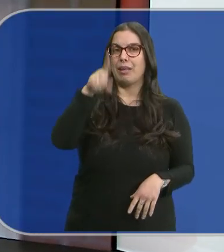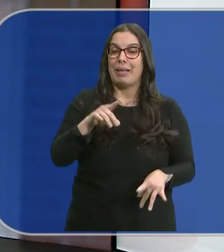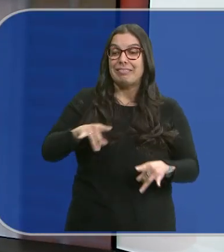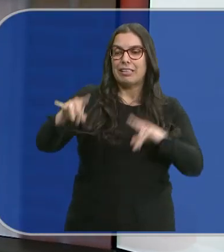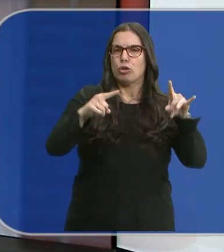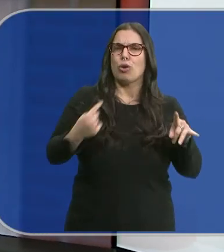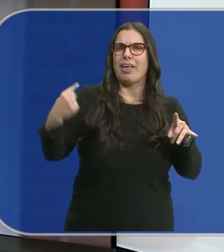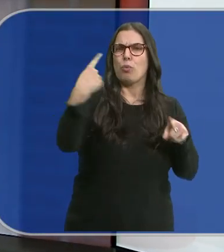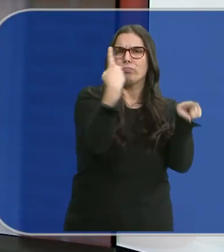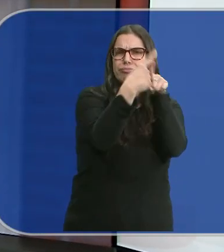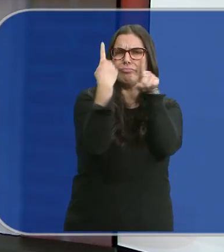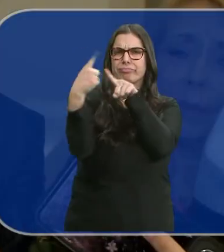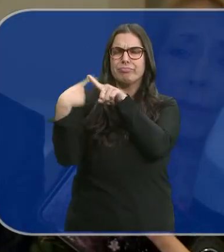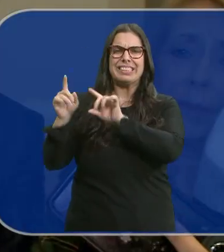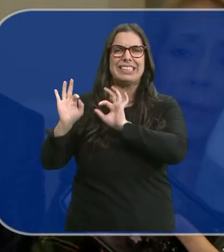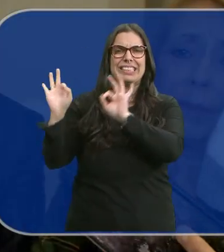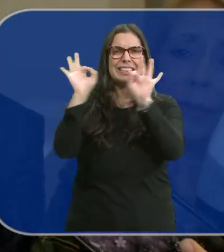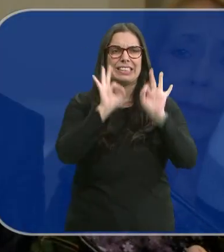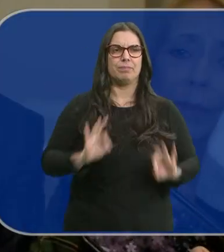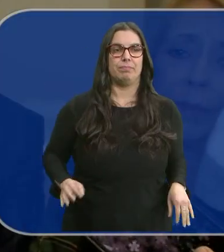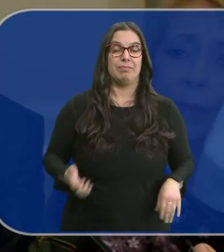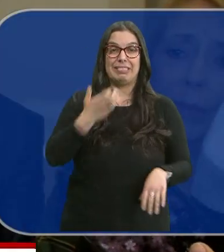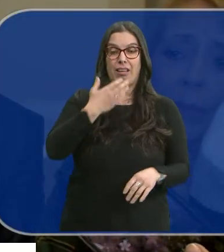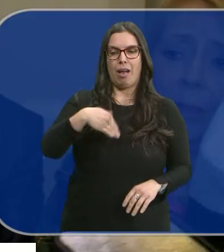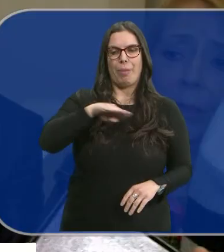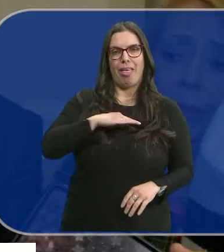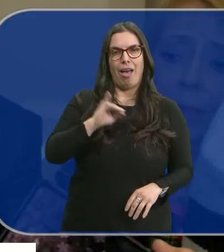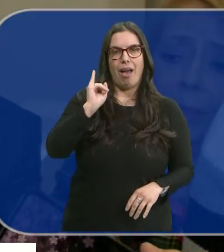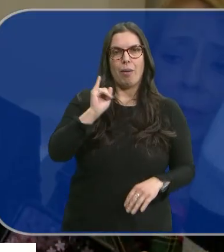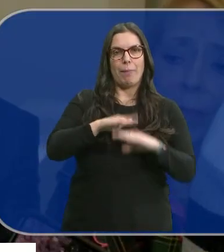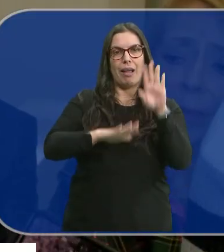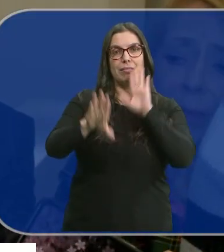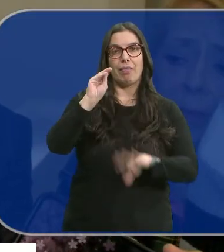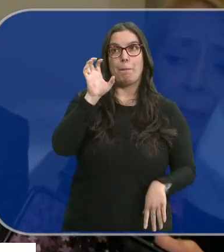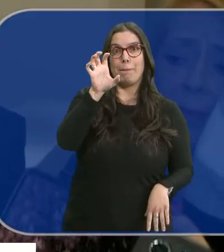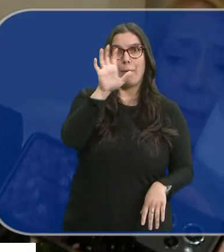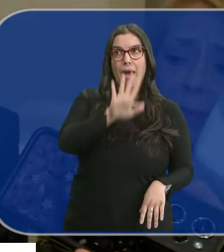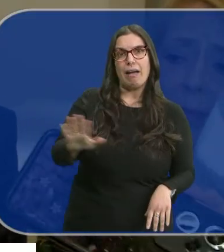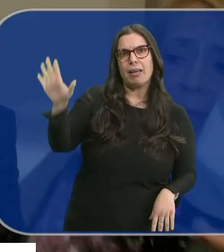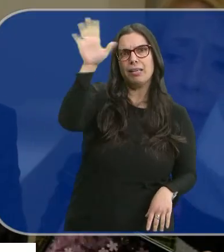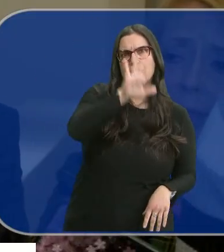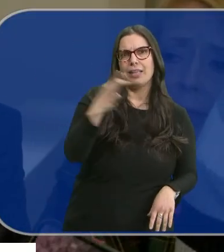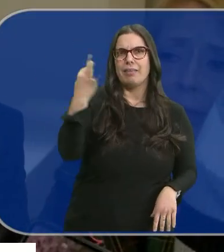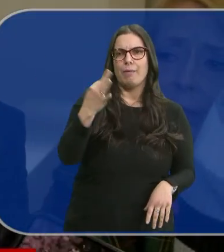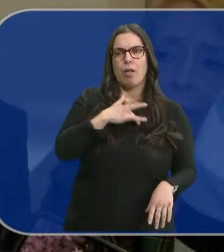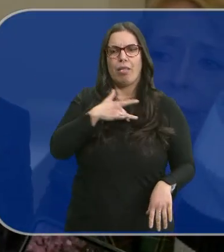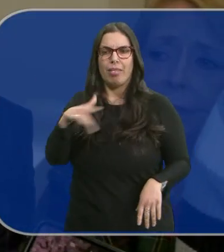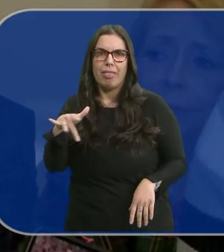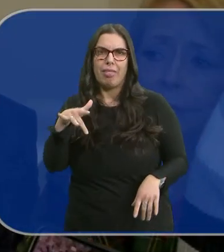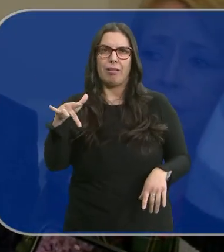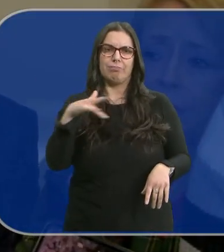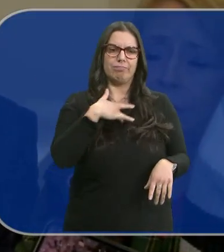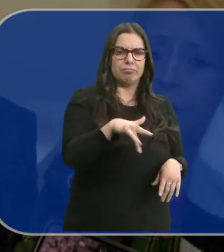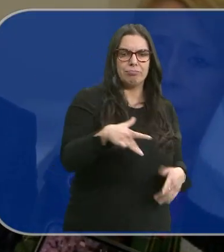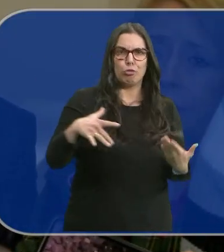de cada territorio. Si somos capaces de entender, ¿no?, que como país tenemos que hacer una concesión y una cesión en todas las